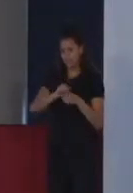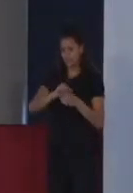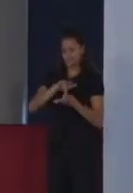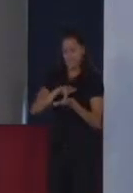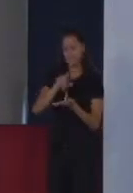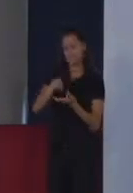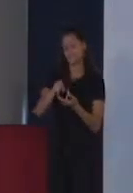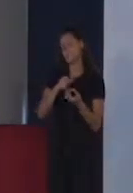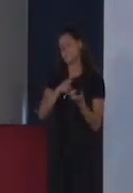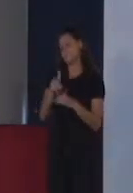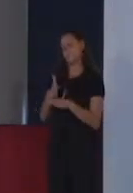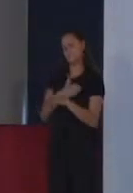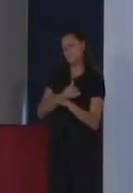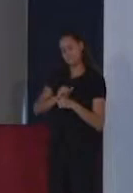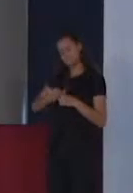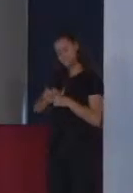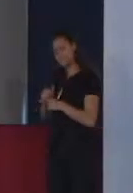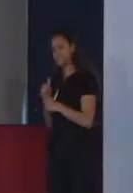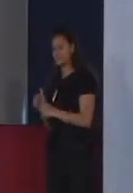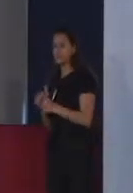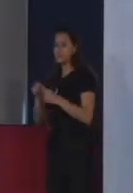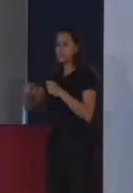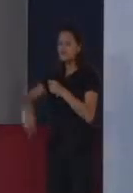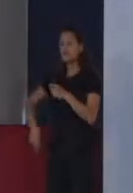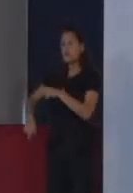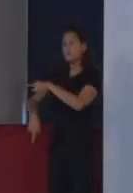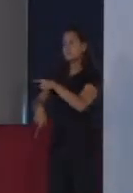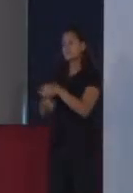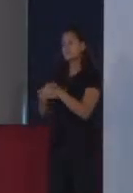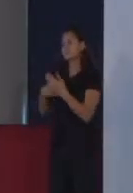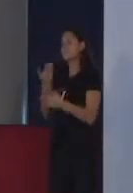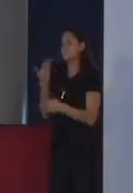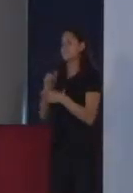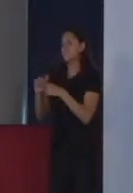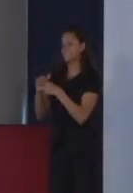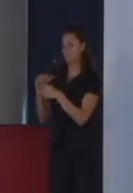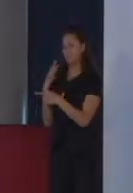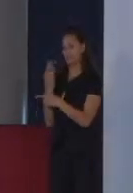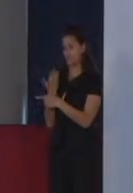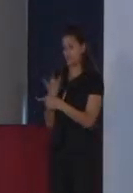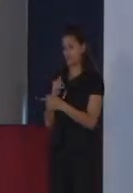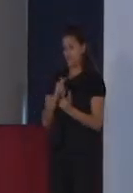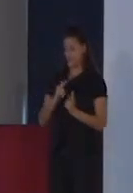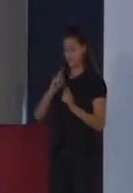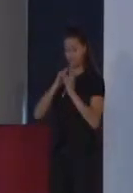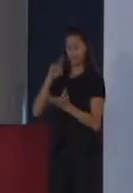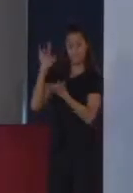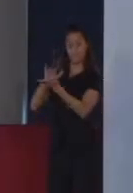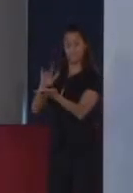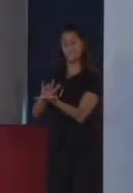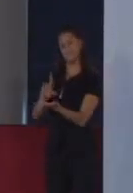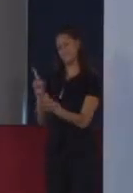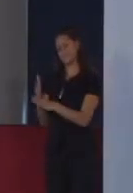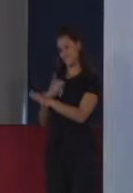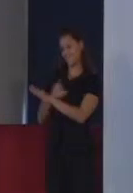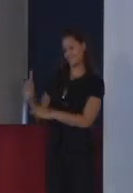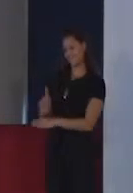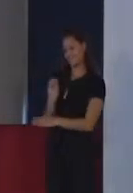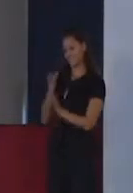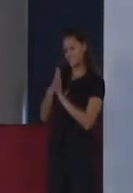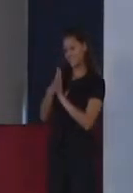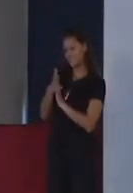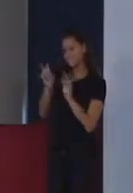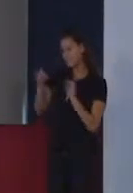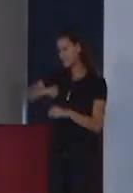prepararnos. La escuela apenas está haciendo el ejercicio. Nosotros no estamos preparados para participar, y lo decía ahorita el señor cuando decíamos